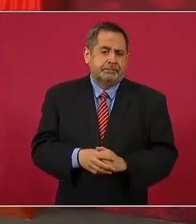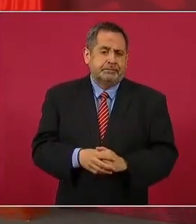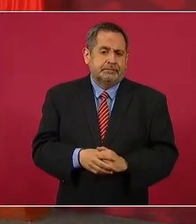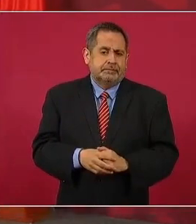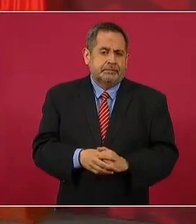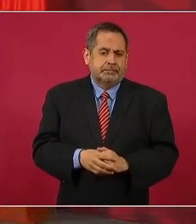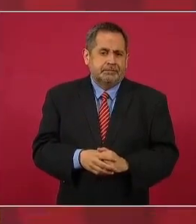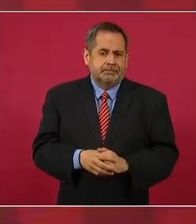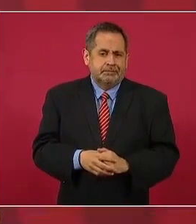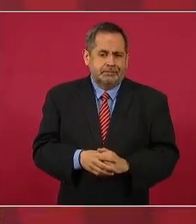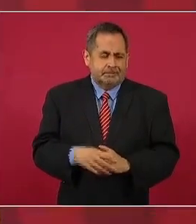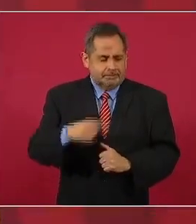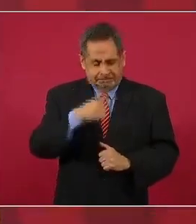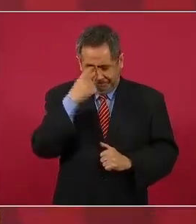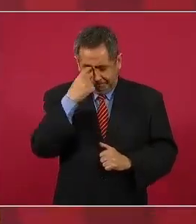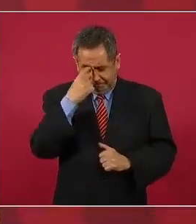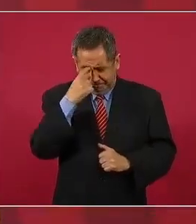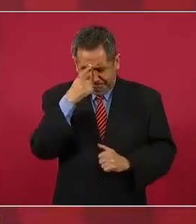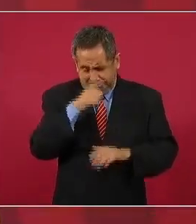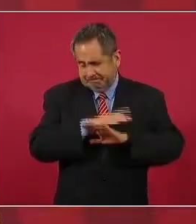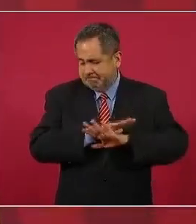Que digan ya,